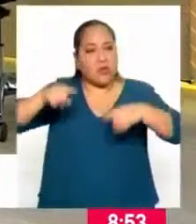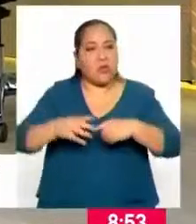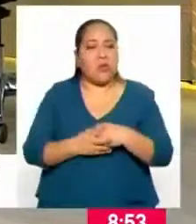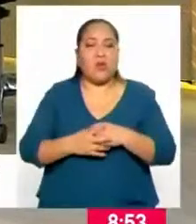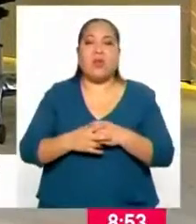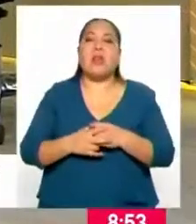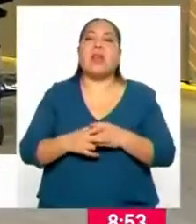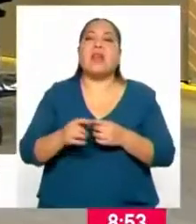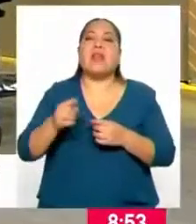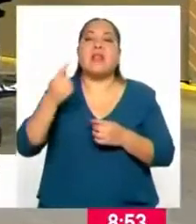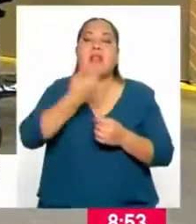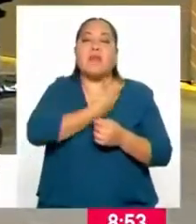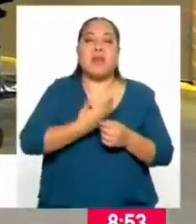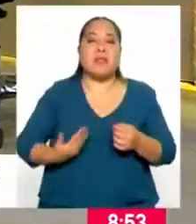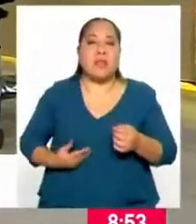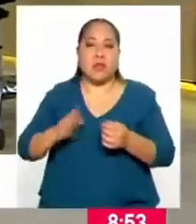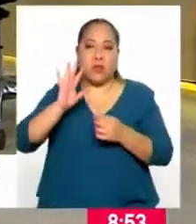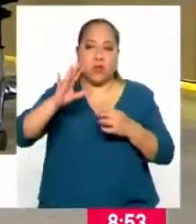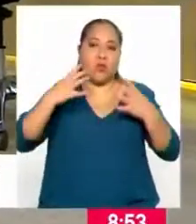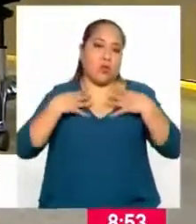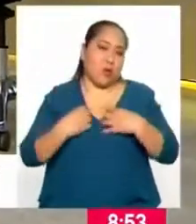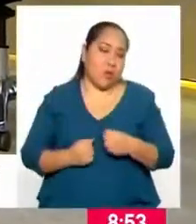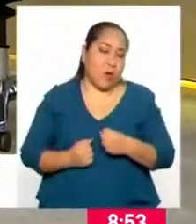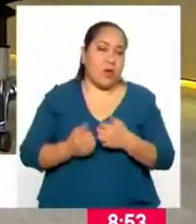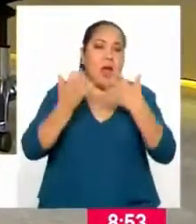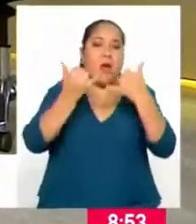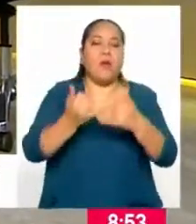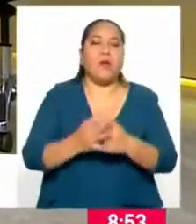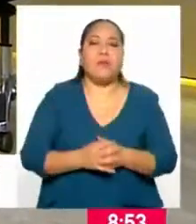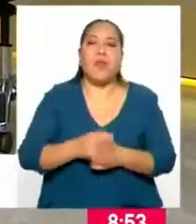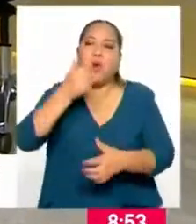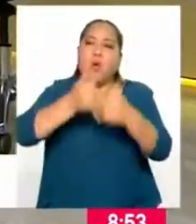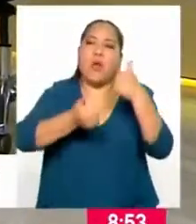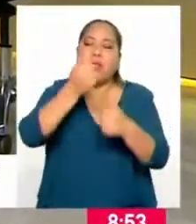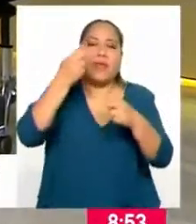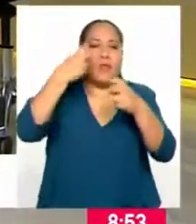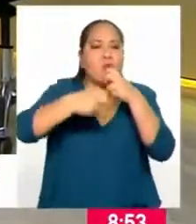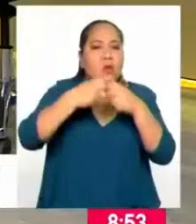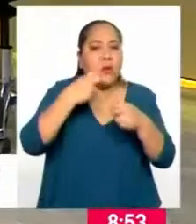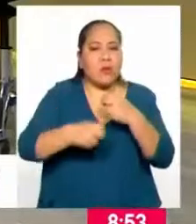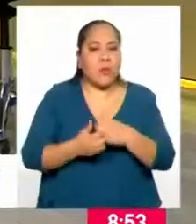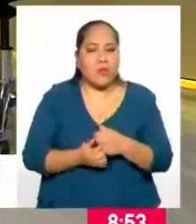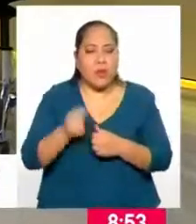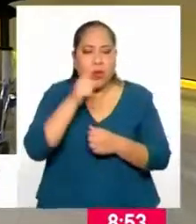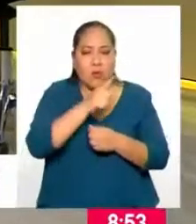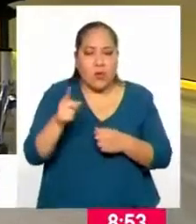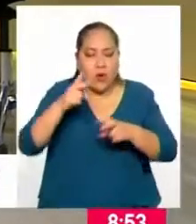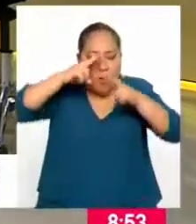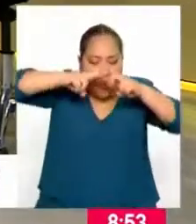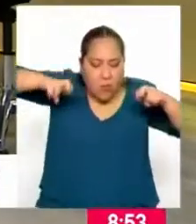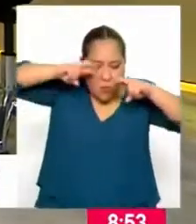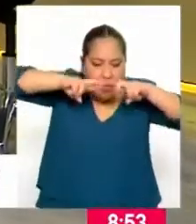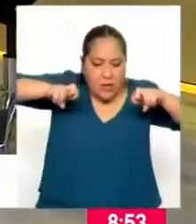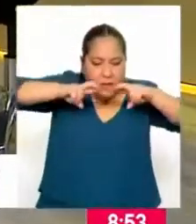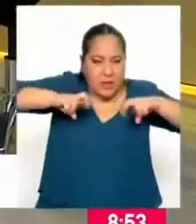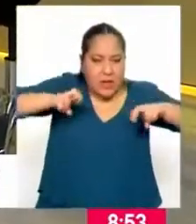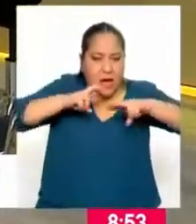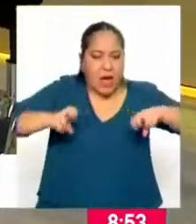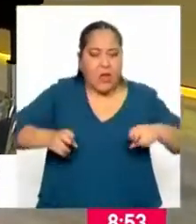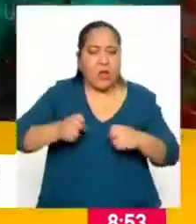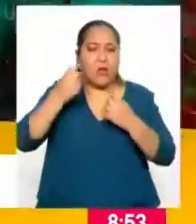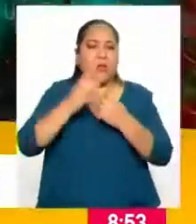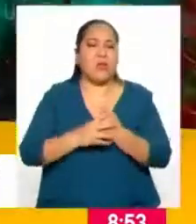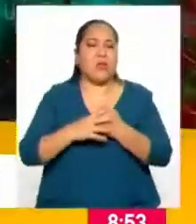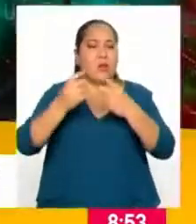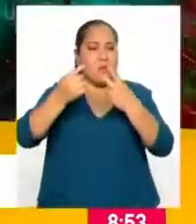el presidente de la República y sus abogados. Ahora, ¿cuál es la situación como investigado actualmente que tiene el presidente?